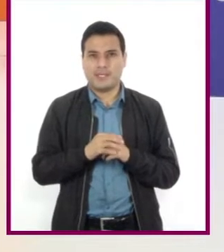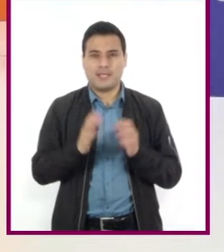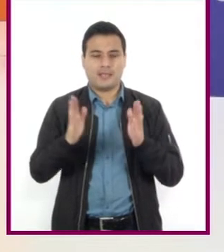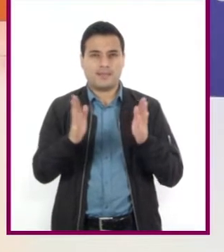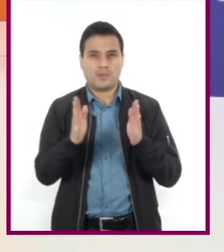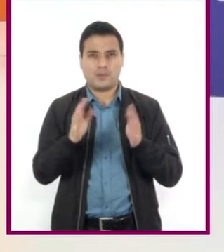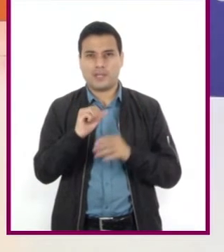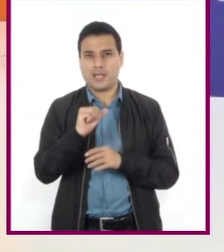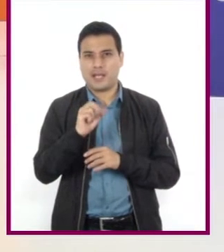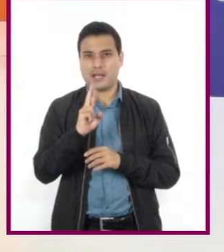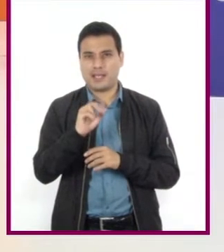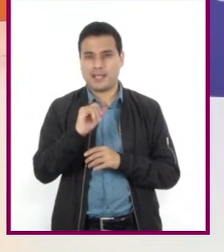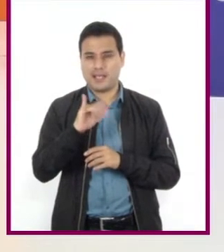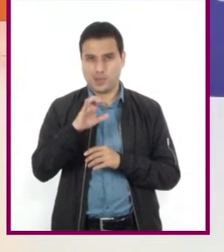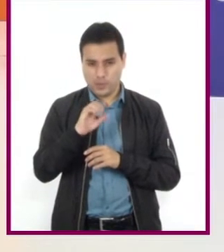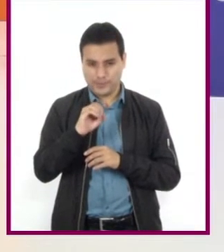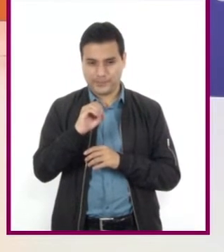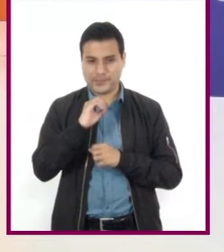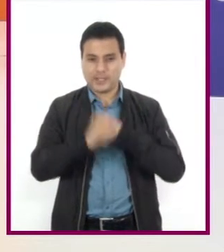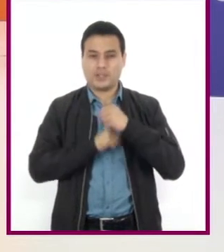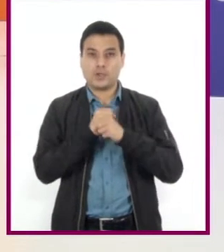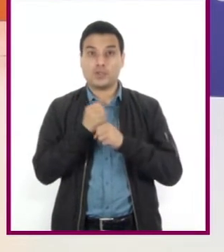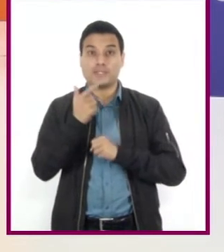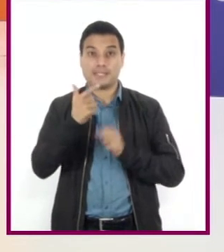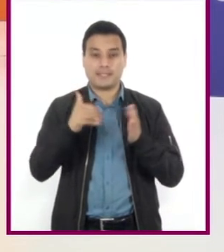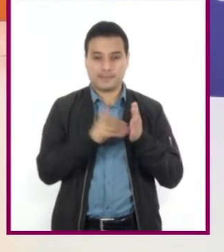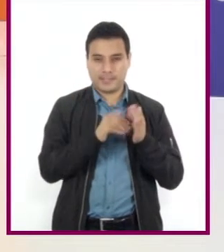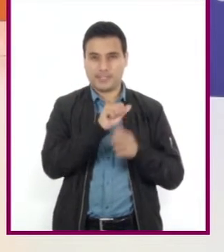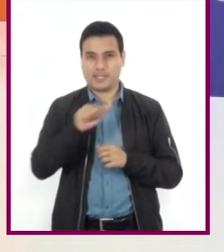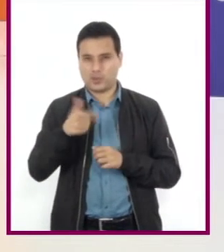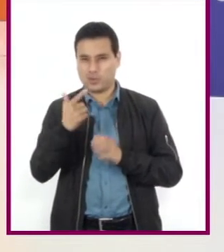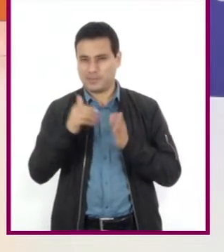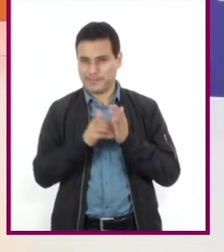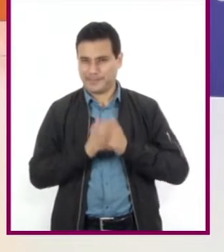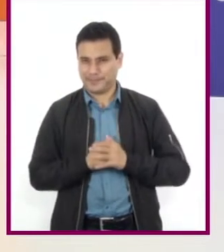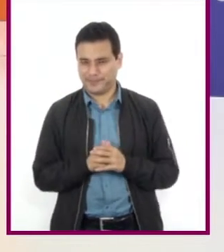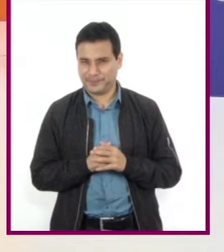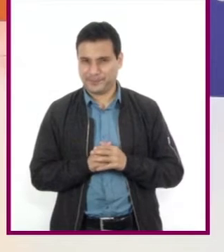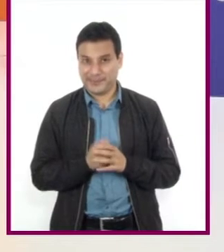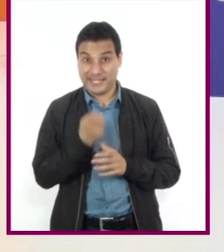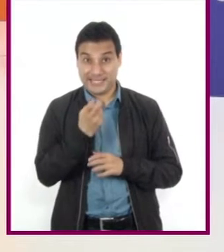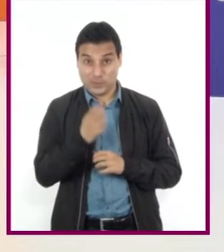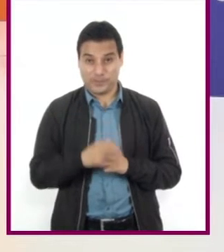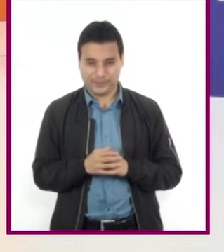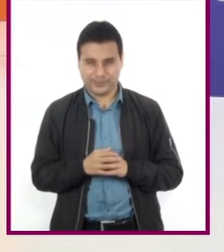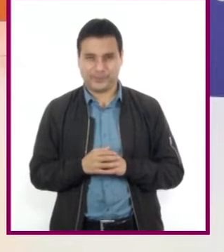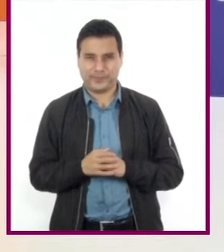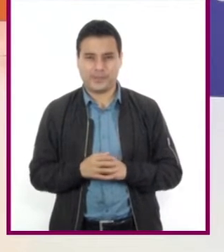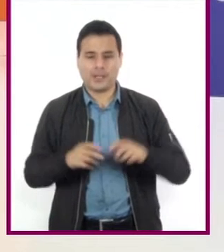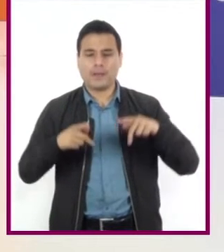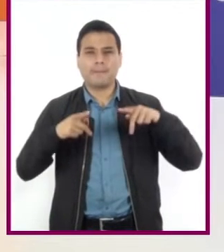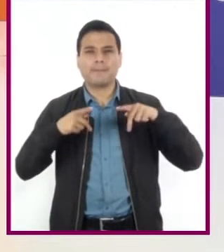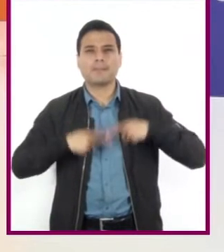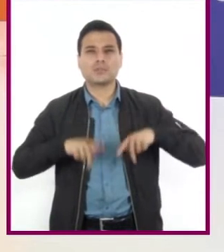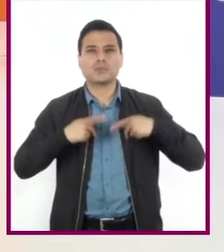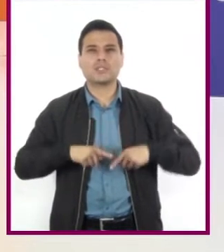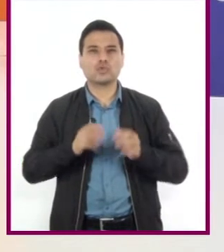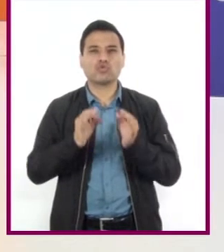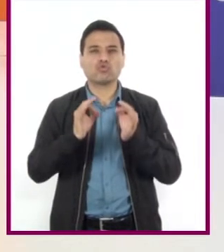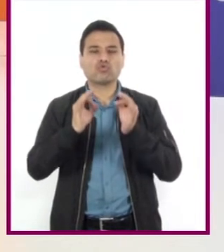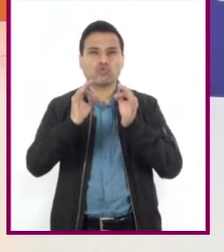del año 7.000 al 2.000 antes de nuestra era. Las primeras aldeas de las que se tiene noticia en México datan de